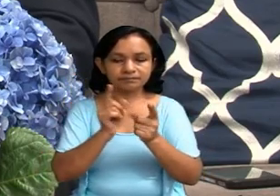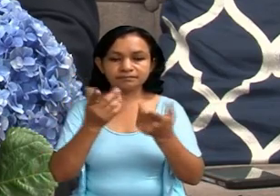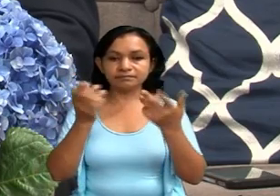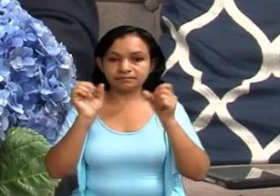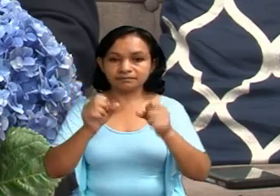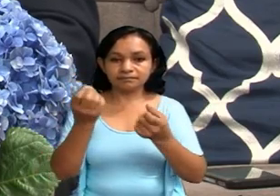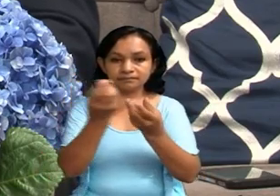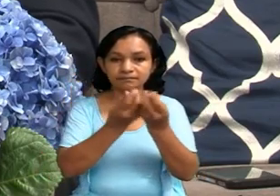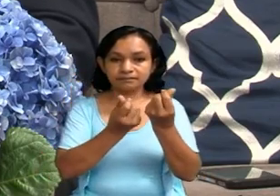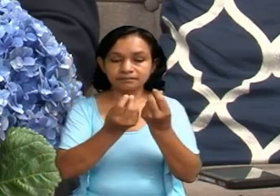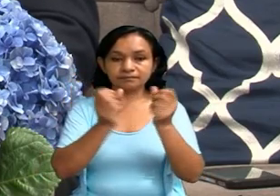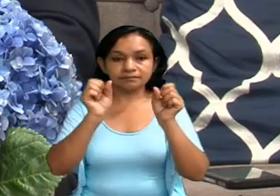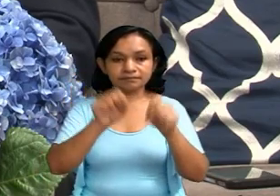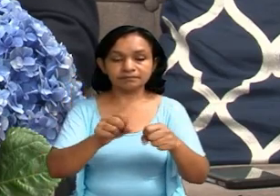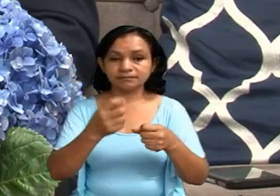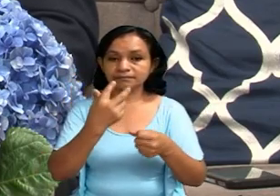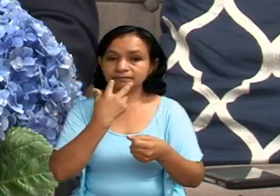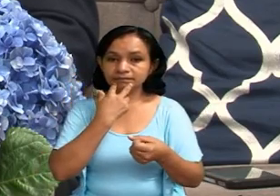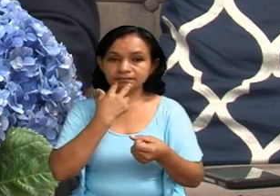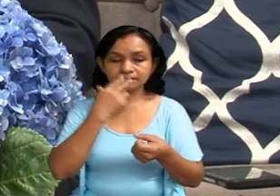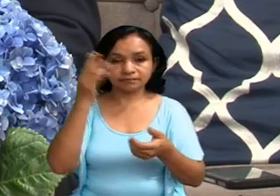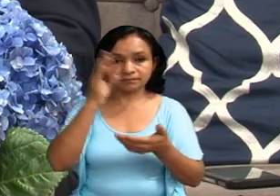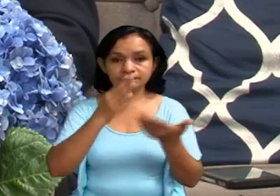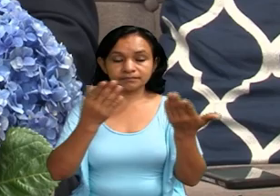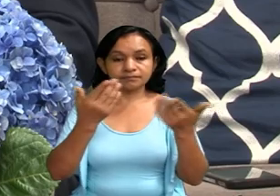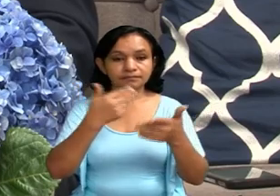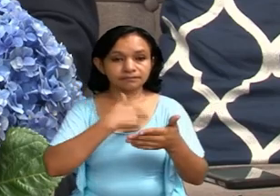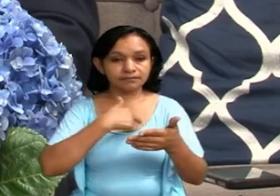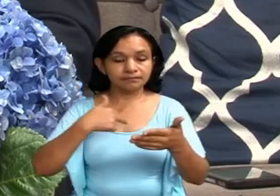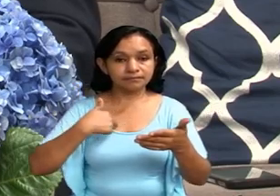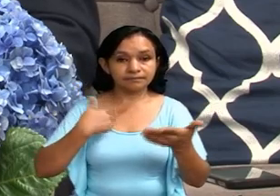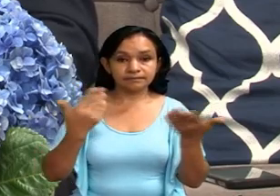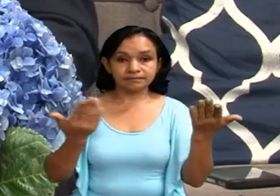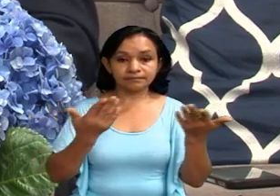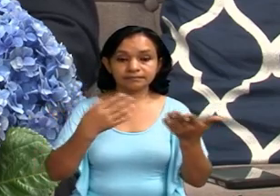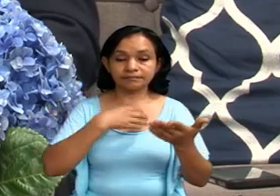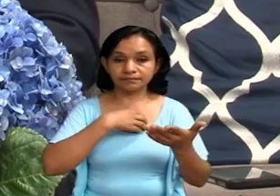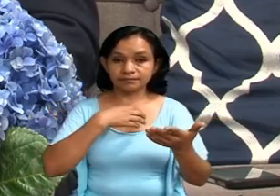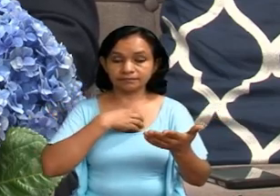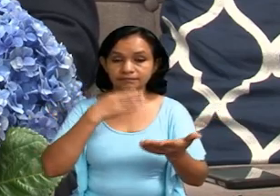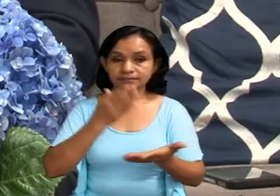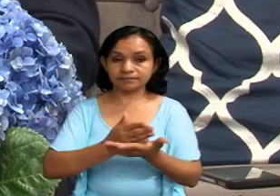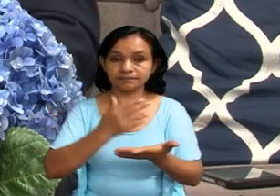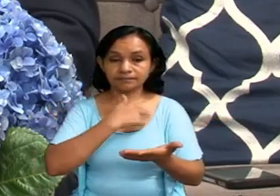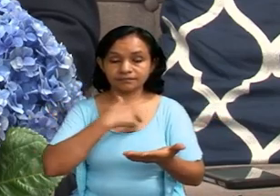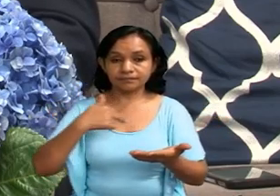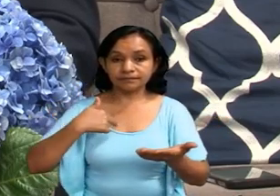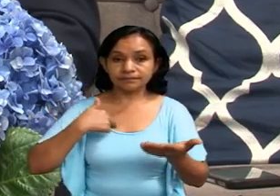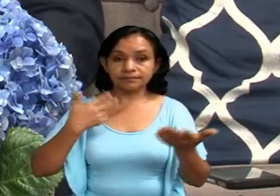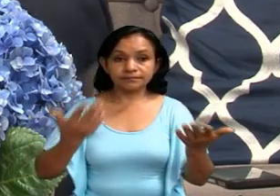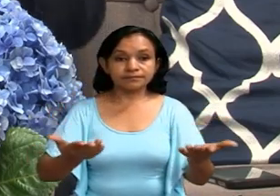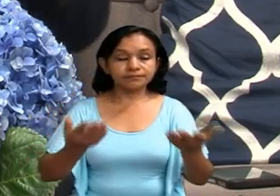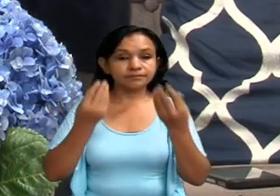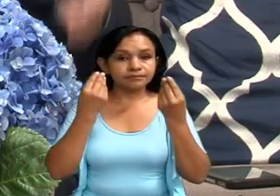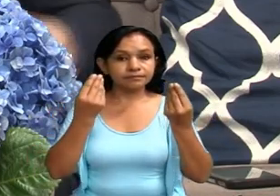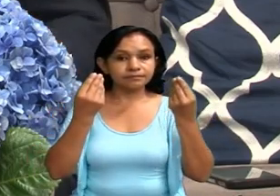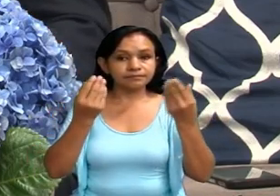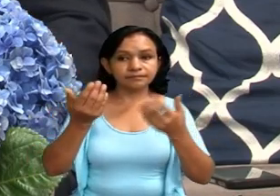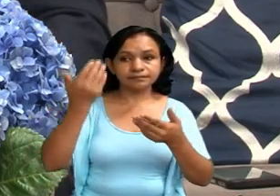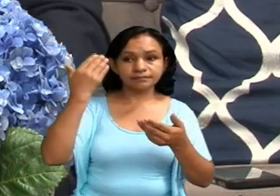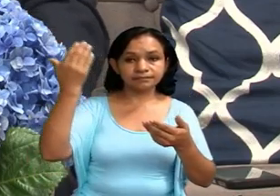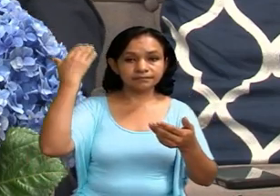la capacidad económica, y también no encontramos el eco para hacerlo, pues, o sea, la voluntad de hacerlo. Y hay muchas historias